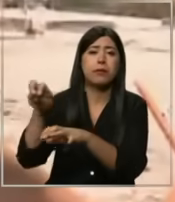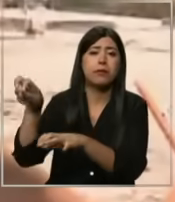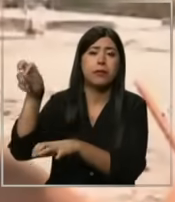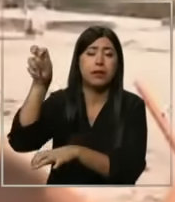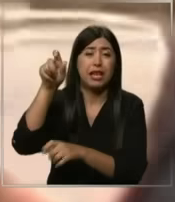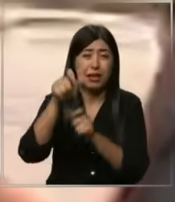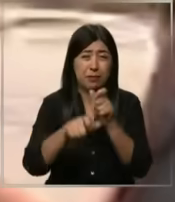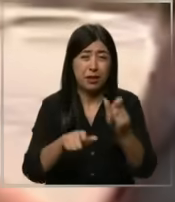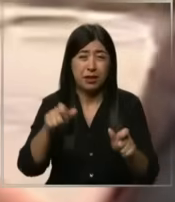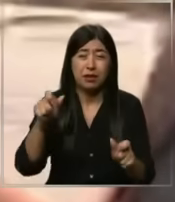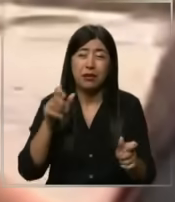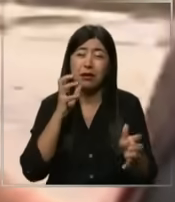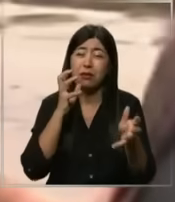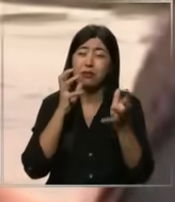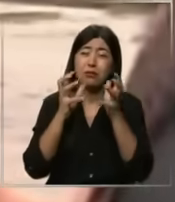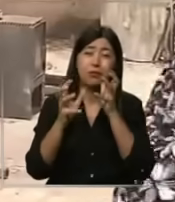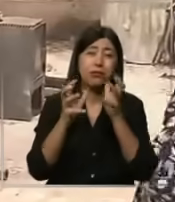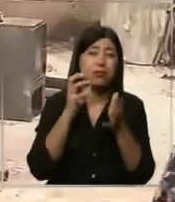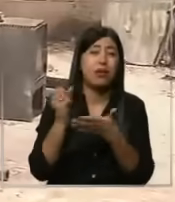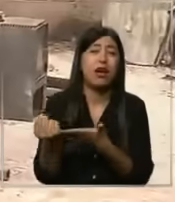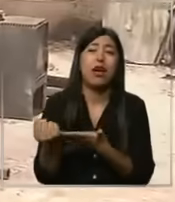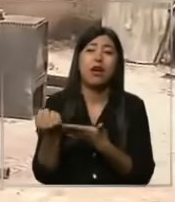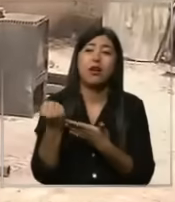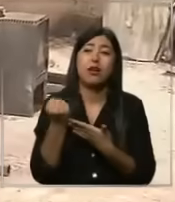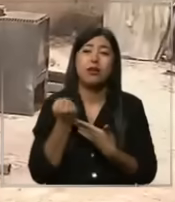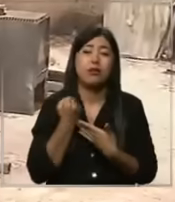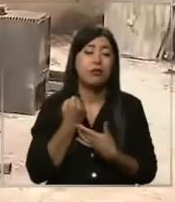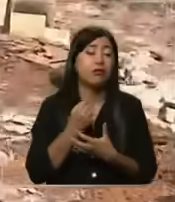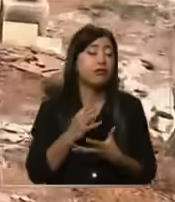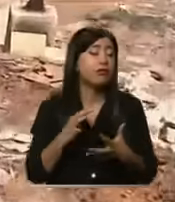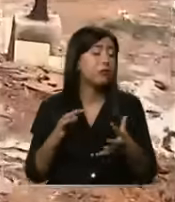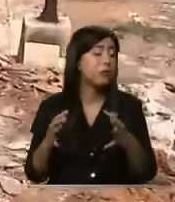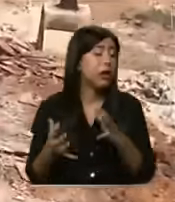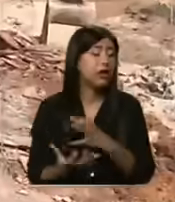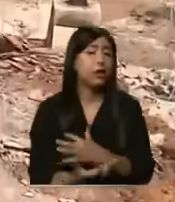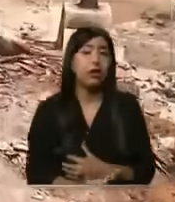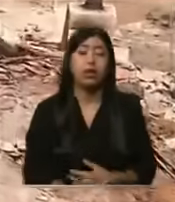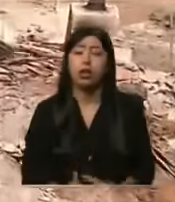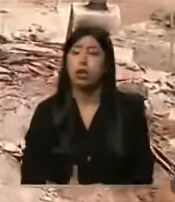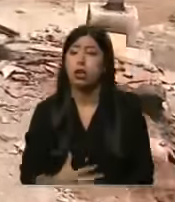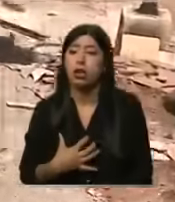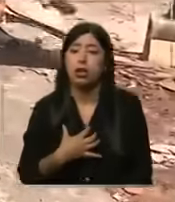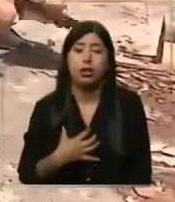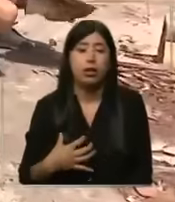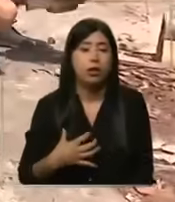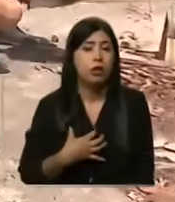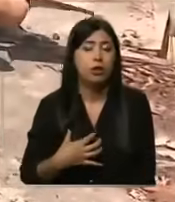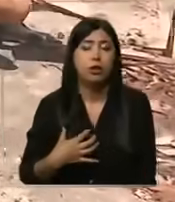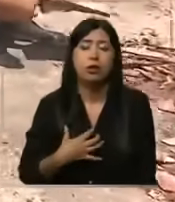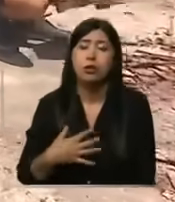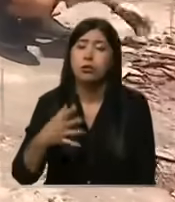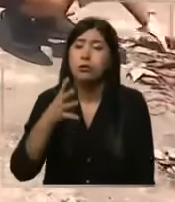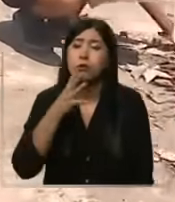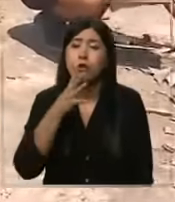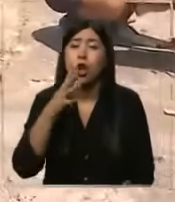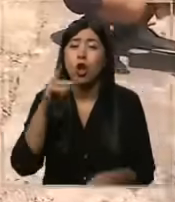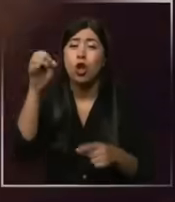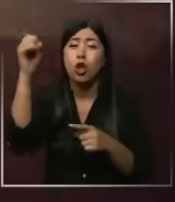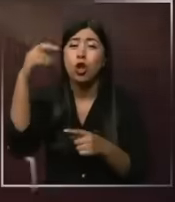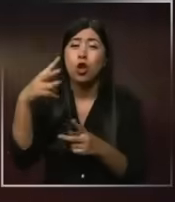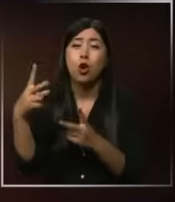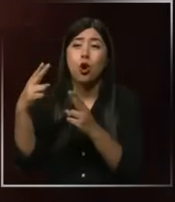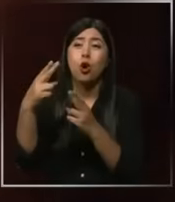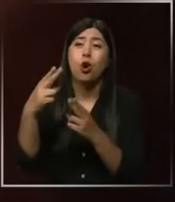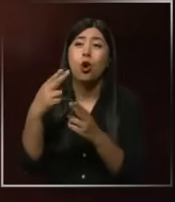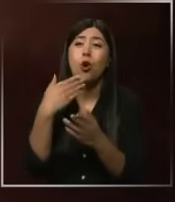por el cerro y la gente gritaba, pedía ayuda, fue espantoso. Fue terrible. No había luz desde las 3 de la